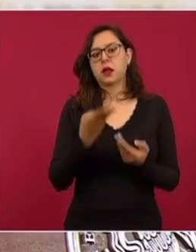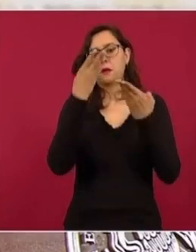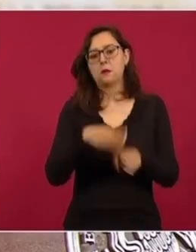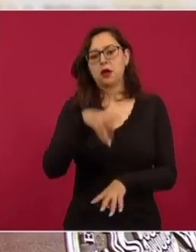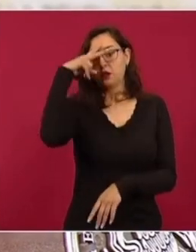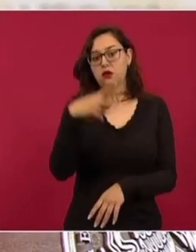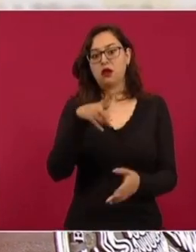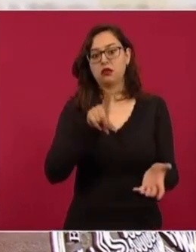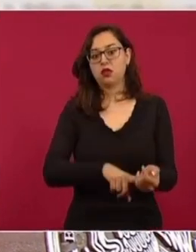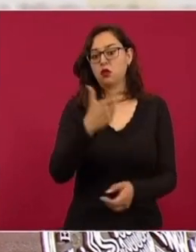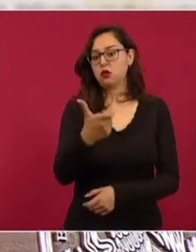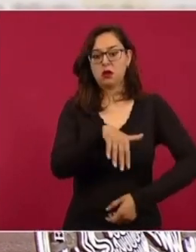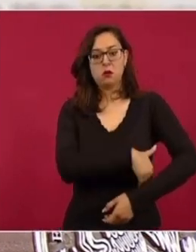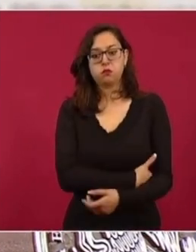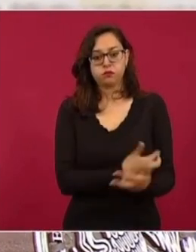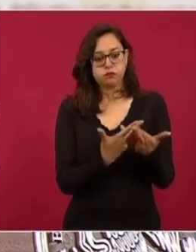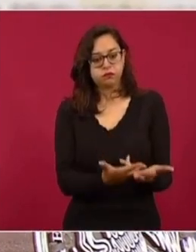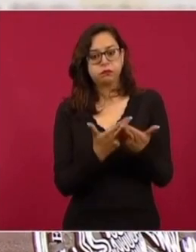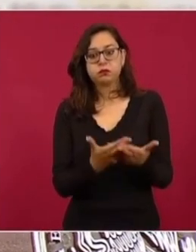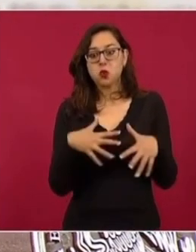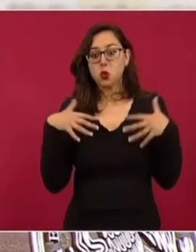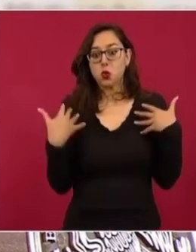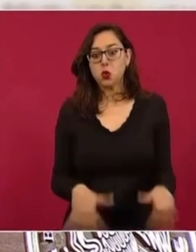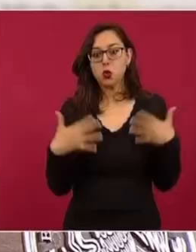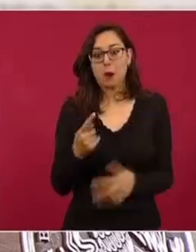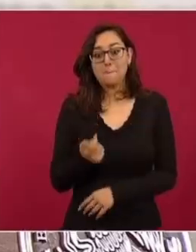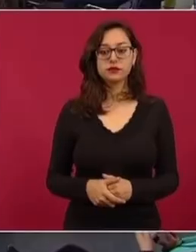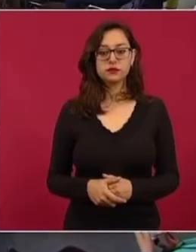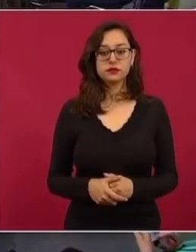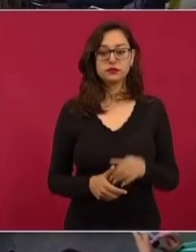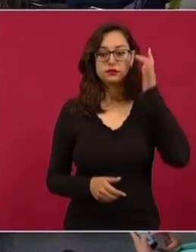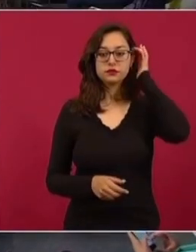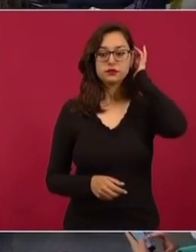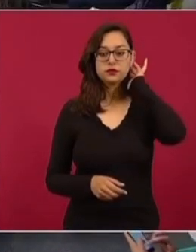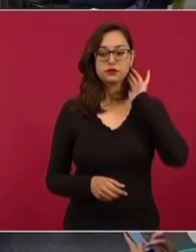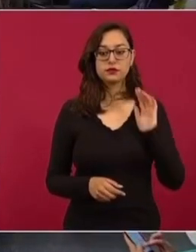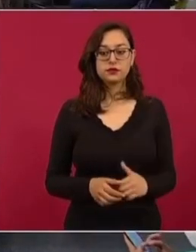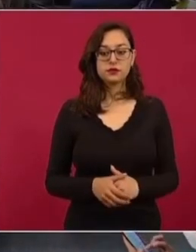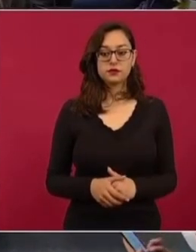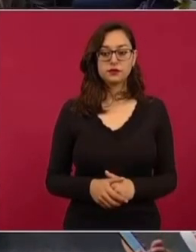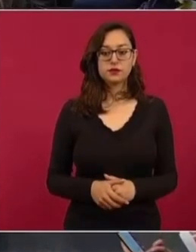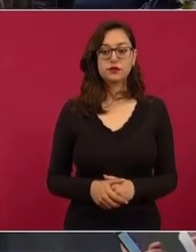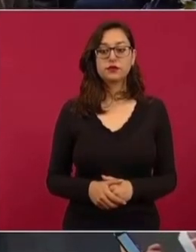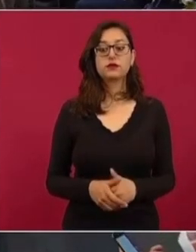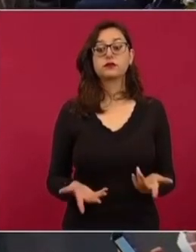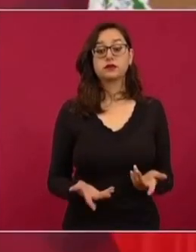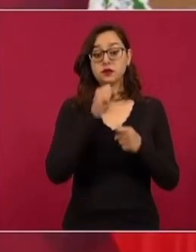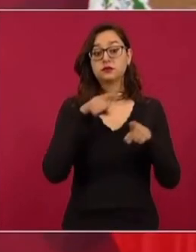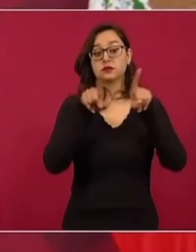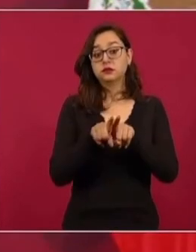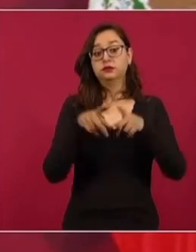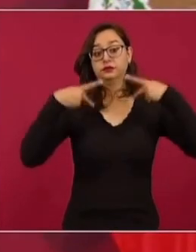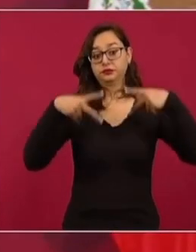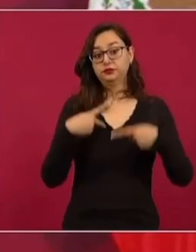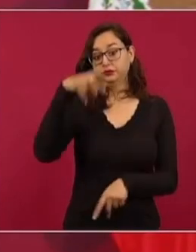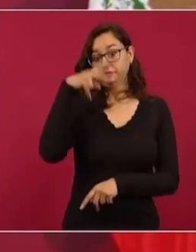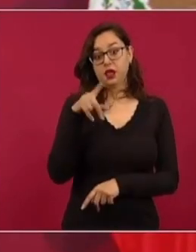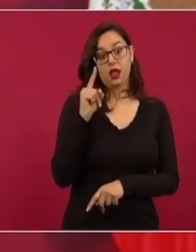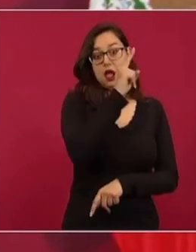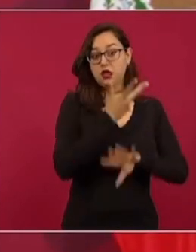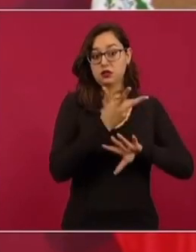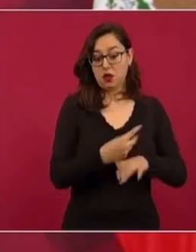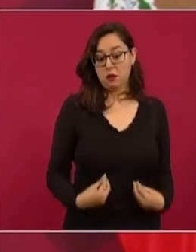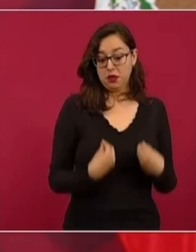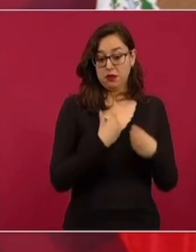Banco de México que son históricas, el crecimiento de las reservas. Han crecido las remesas como nunca. No vamos a dejar